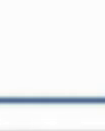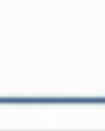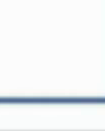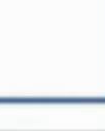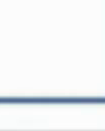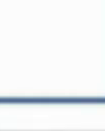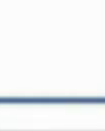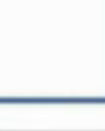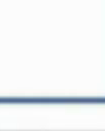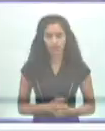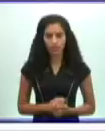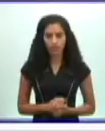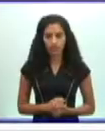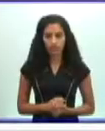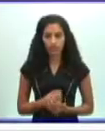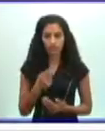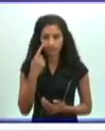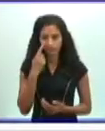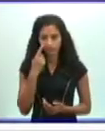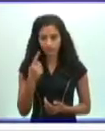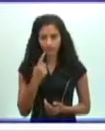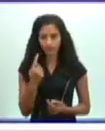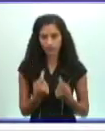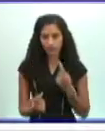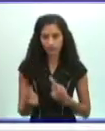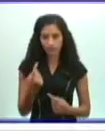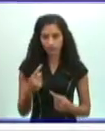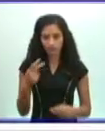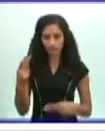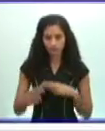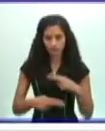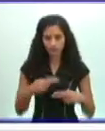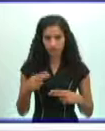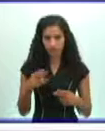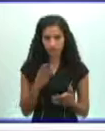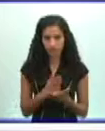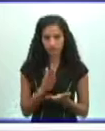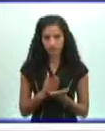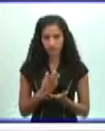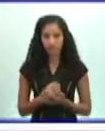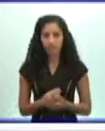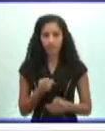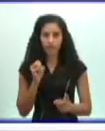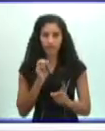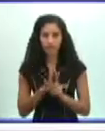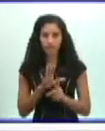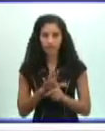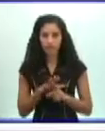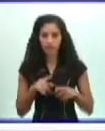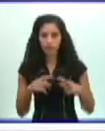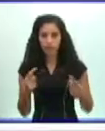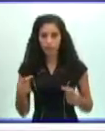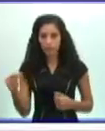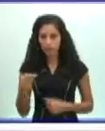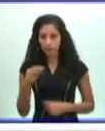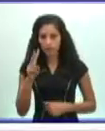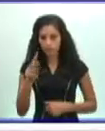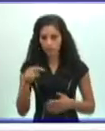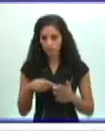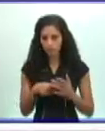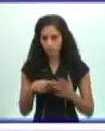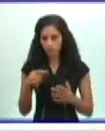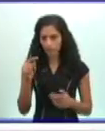Ahora te muestro algunas de las operaciones que hemos estado realizando en clases. Comenzamos con menos 2 por menos 8